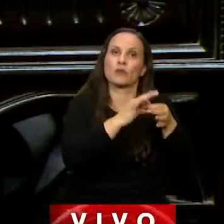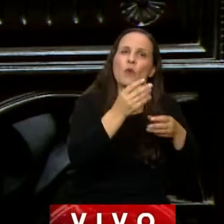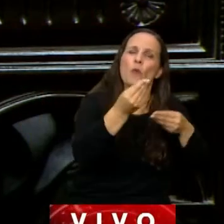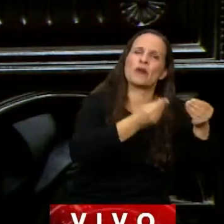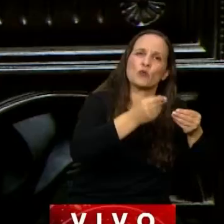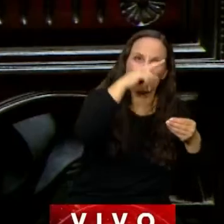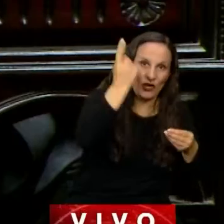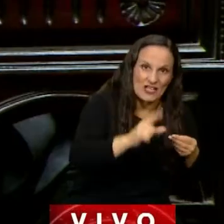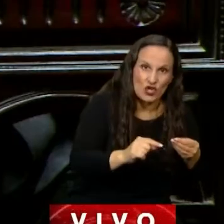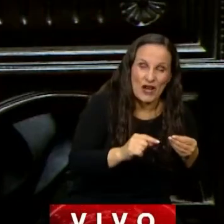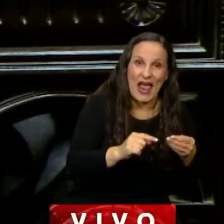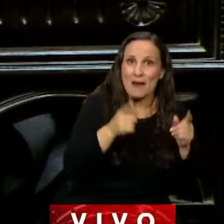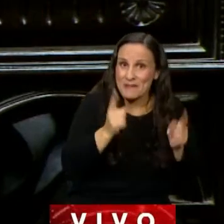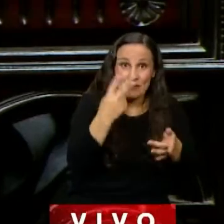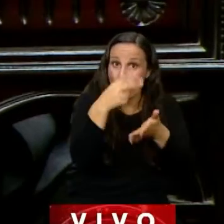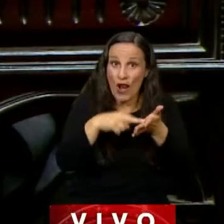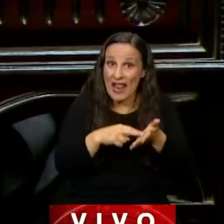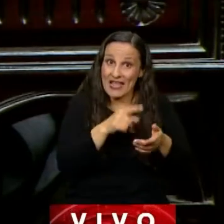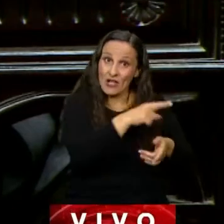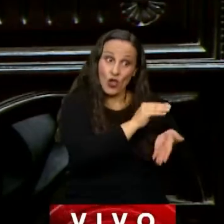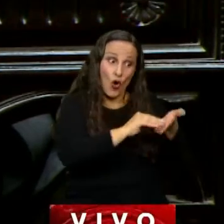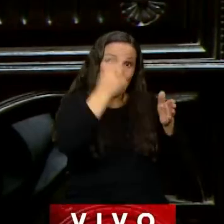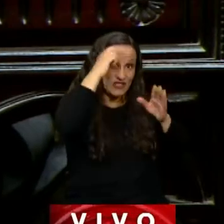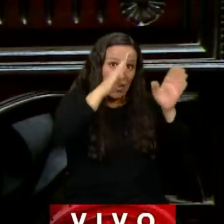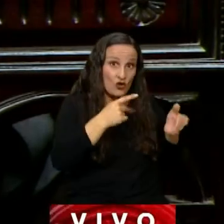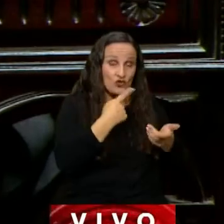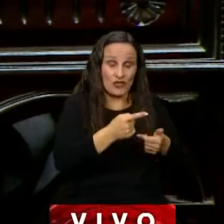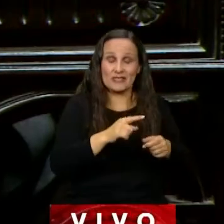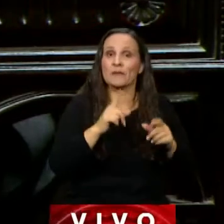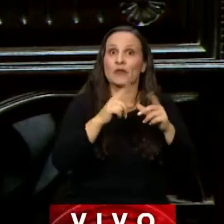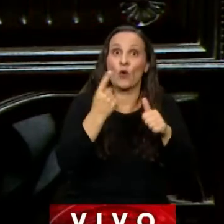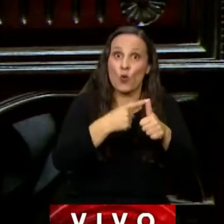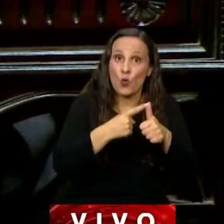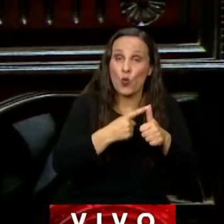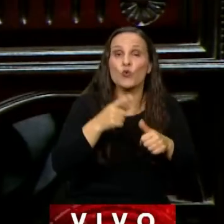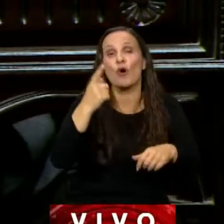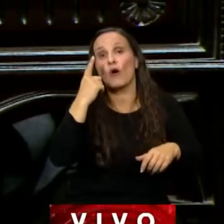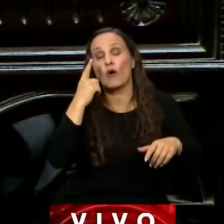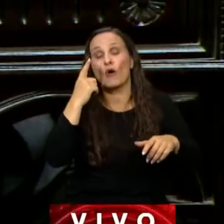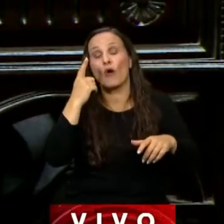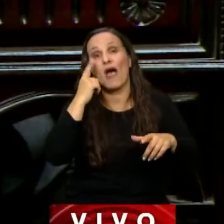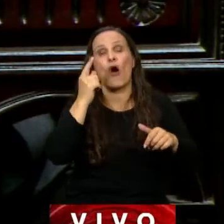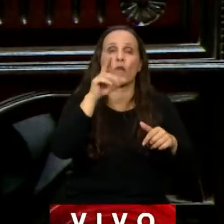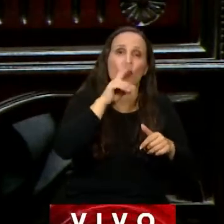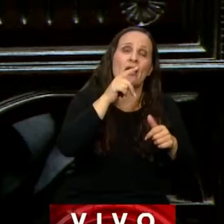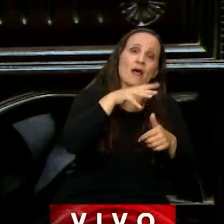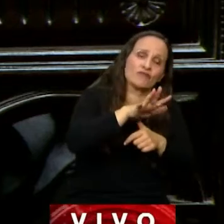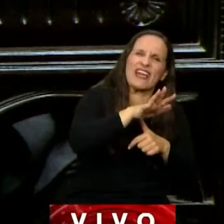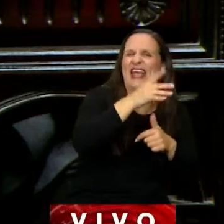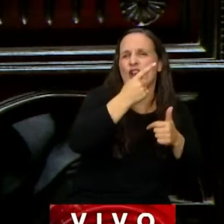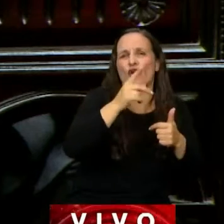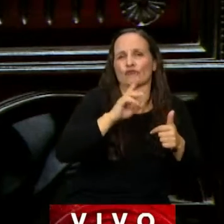son, sigo con la cita de la Oficina de Presupuesto del Congreso: 1. La igualdad entre los géneros. 2. Niñez